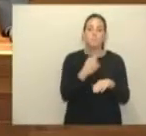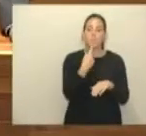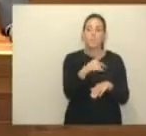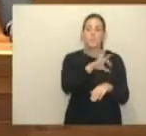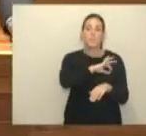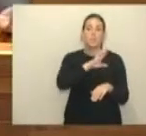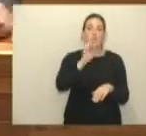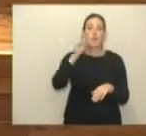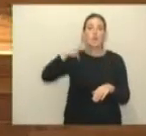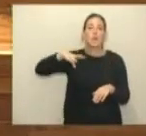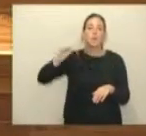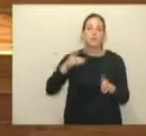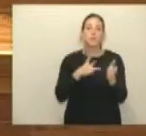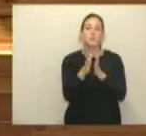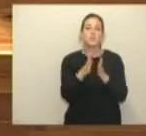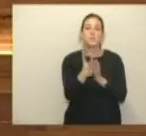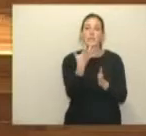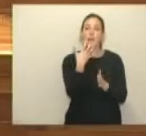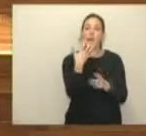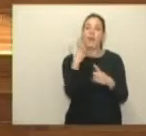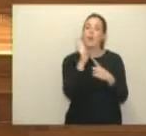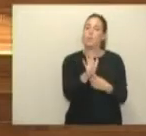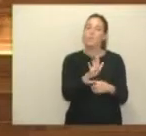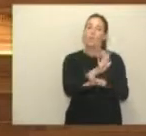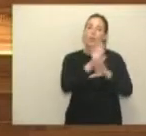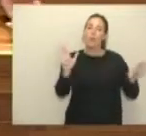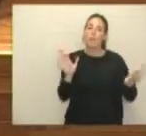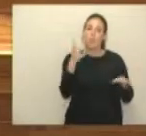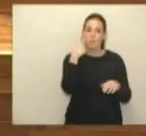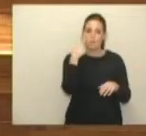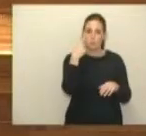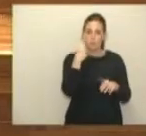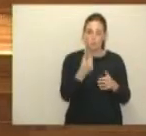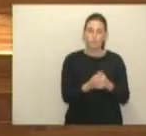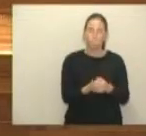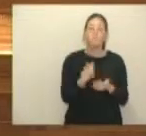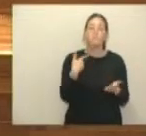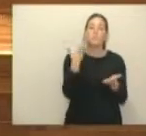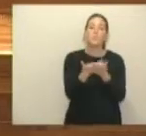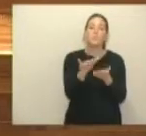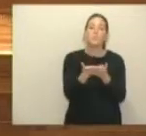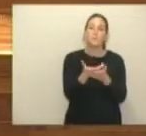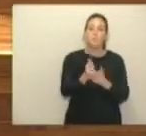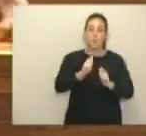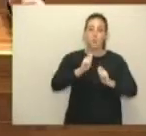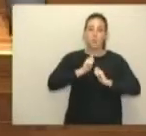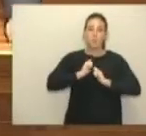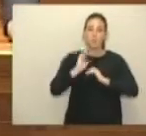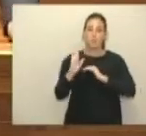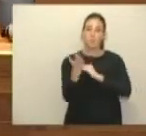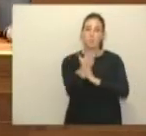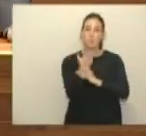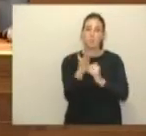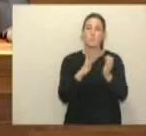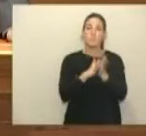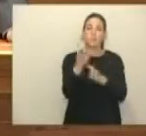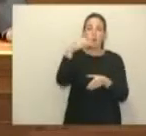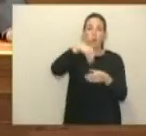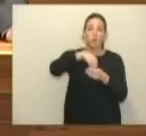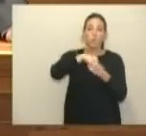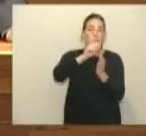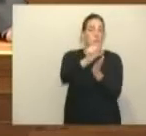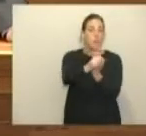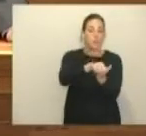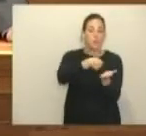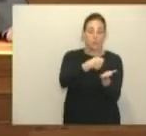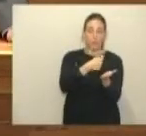Ramos, es un claro ejemplo. Pero mire, como la propuesta que ustedes nos plantean está absolutamente vacía de contenido, yo voy a